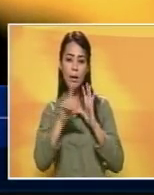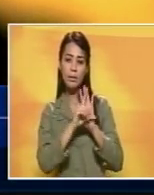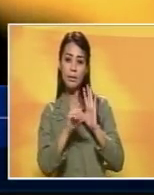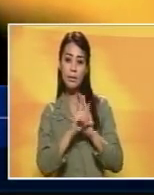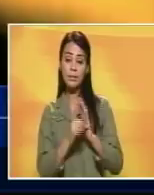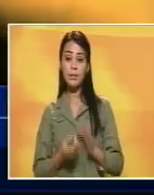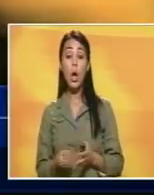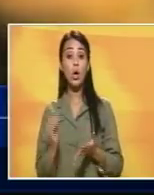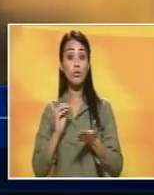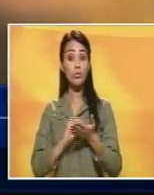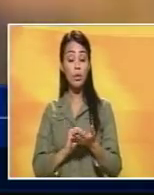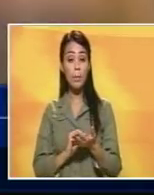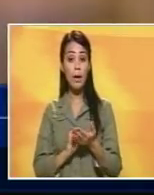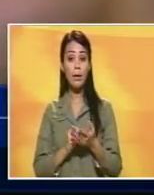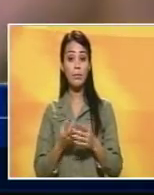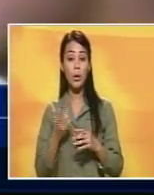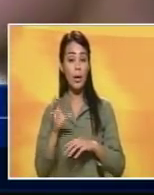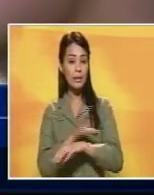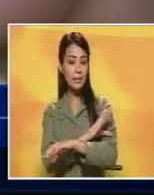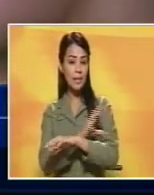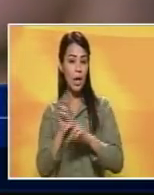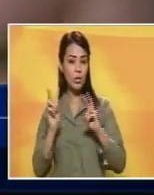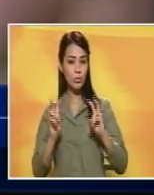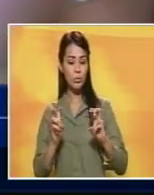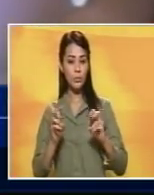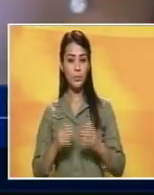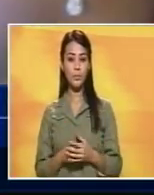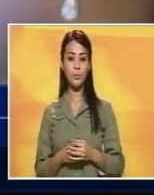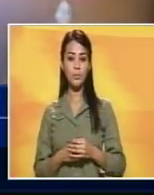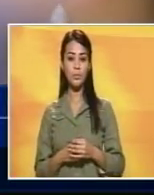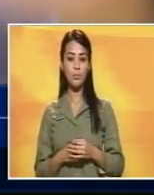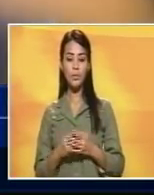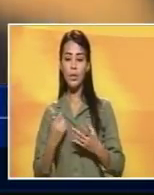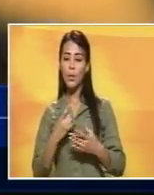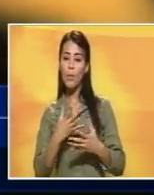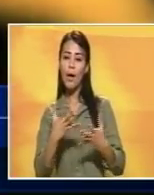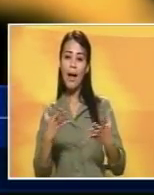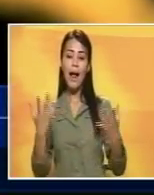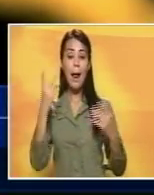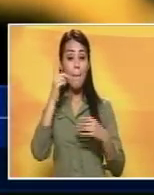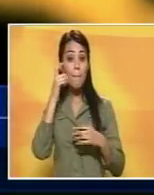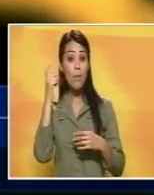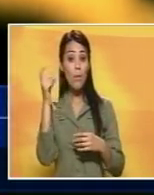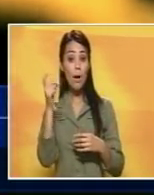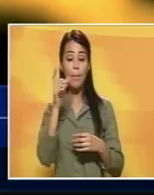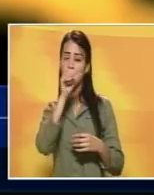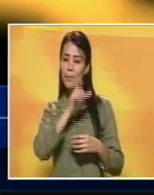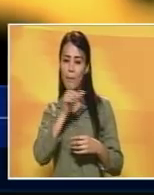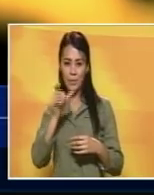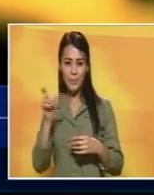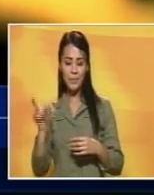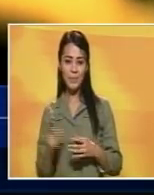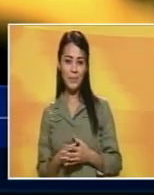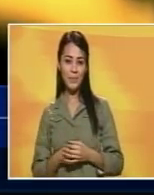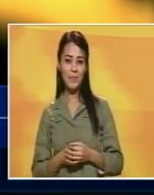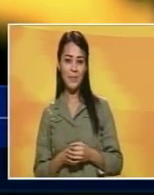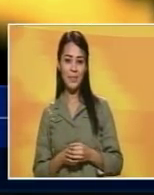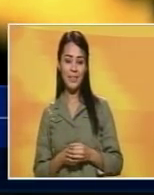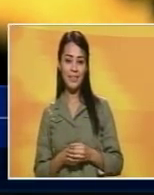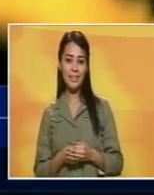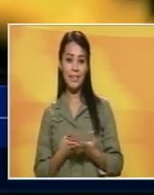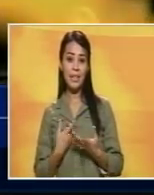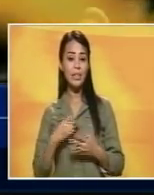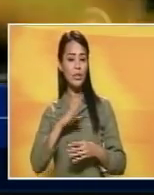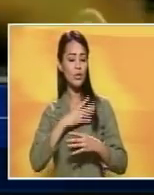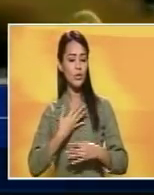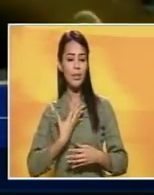en el género musical con esta canción, con la que seguramente deleitará a todo el público, por la potencia de su voz, su pasión y el sentimiento en